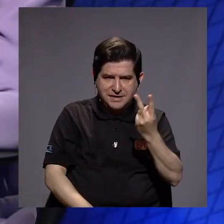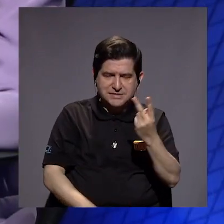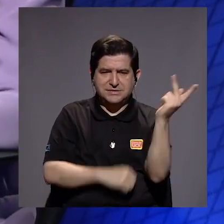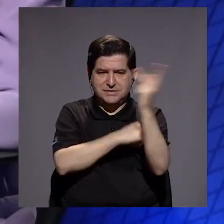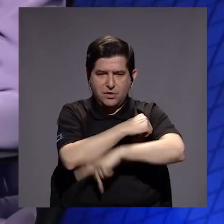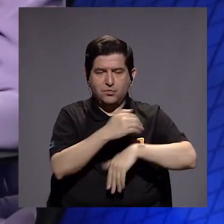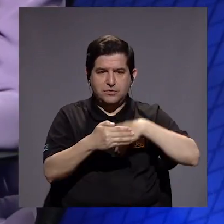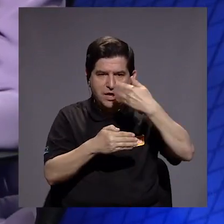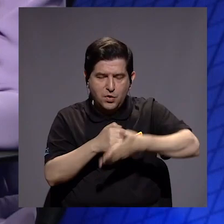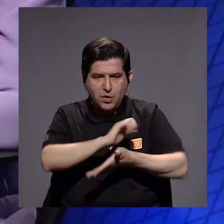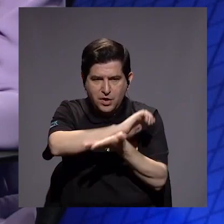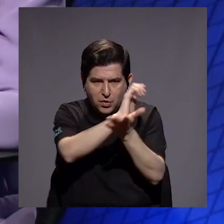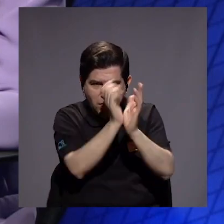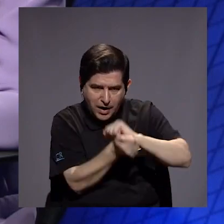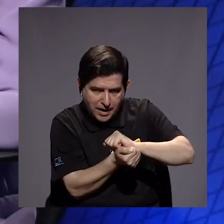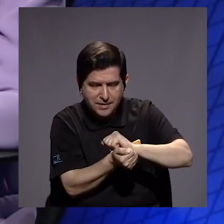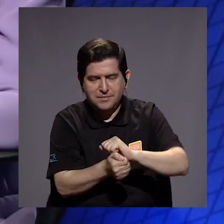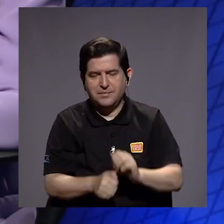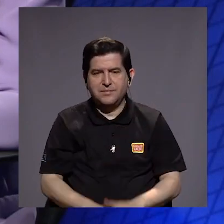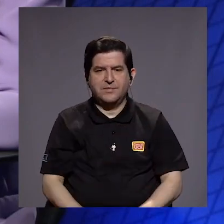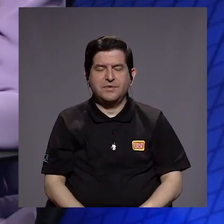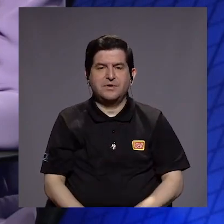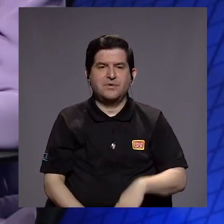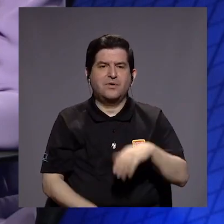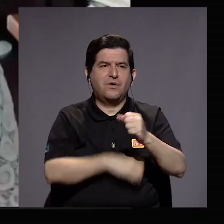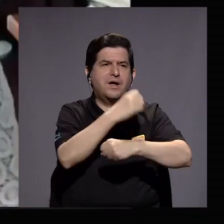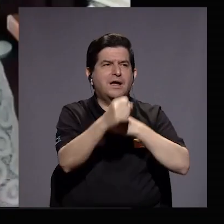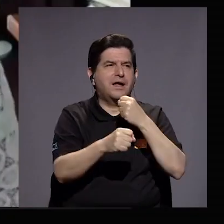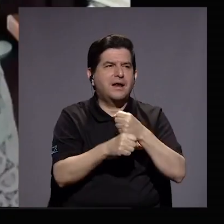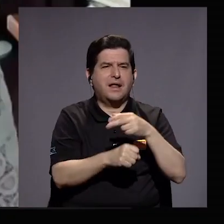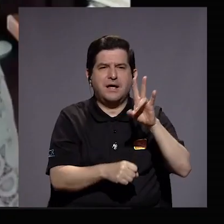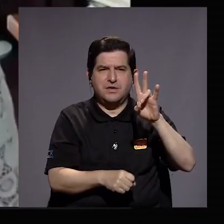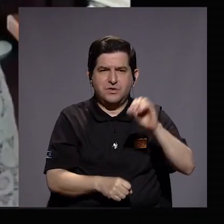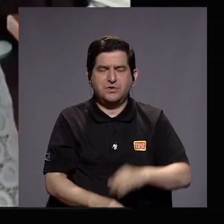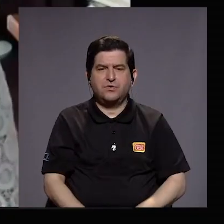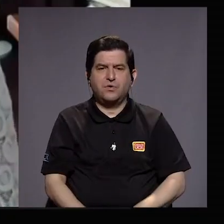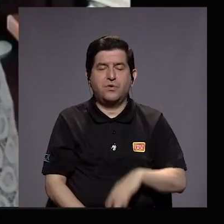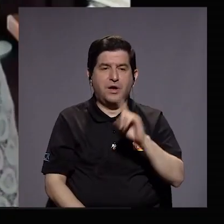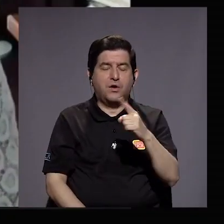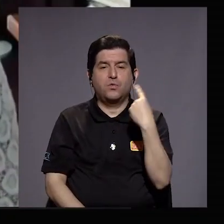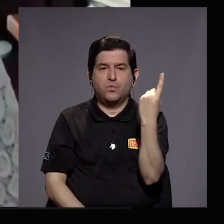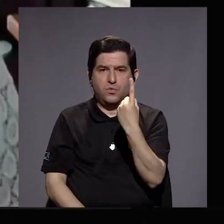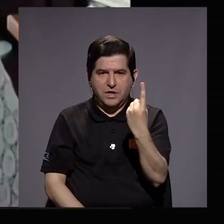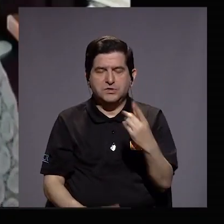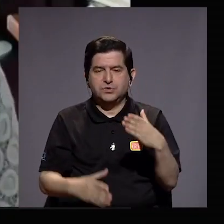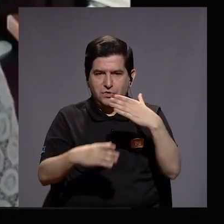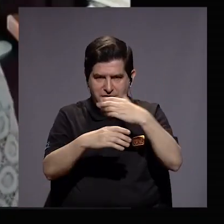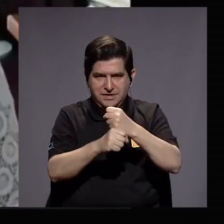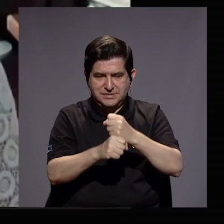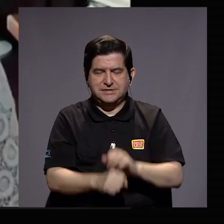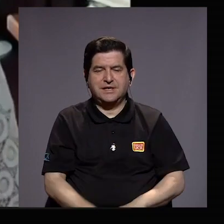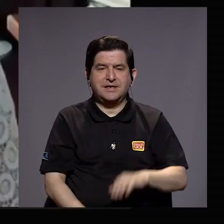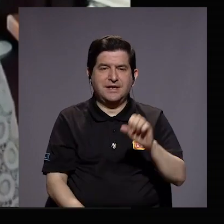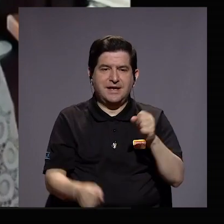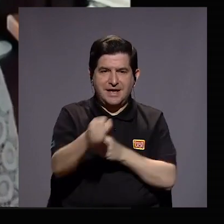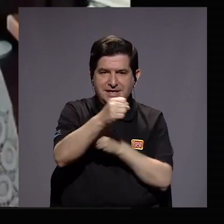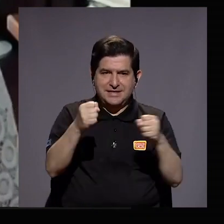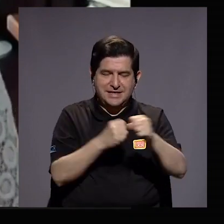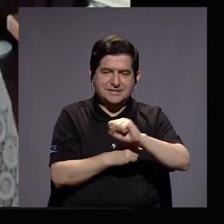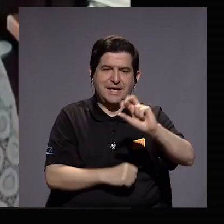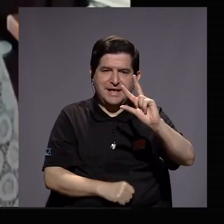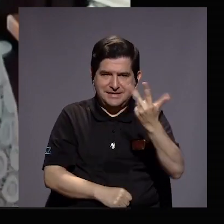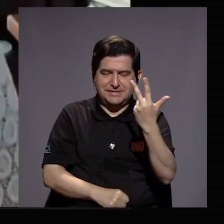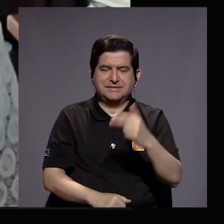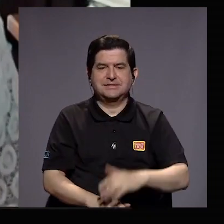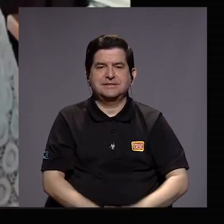y la segunda, que después con la modificación del código del 73 se reúnen en una sala, que se llamó la